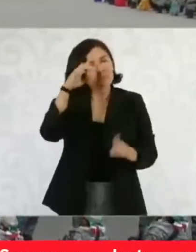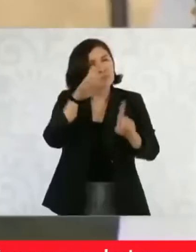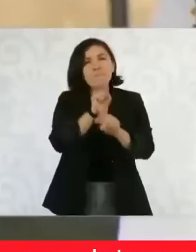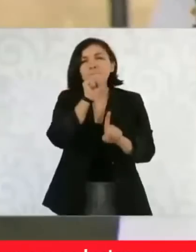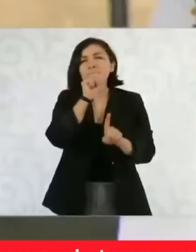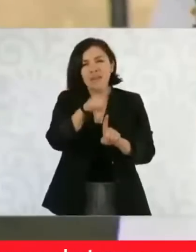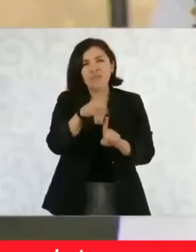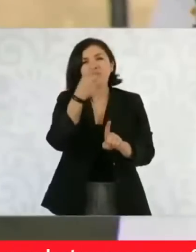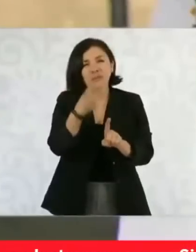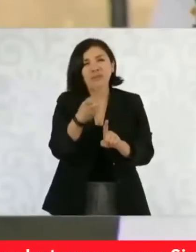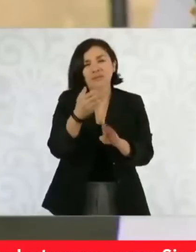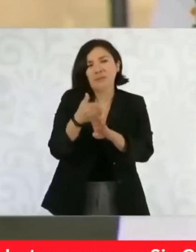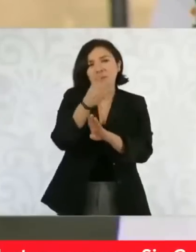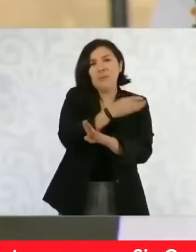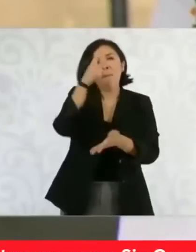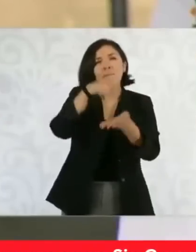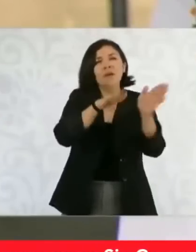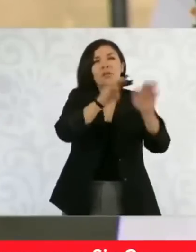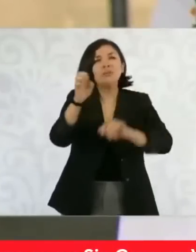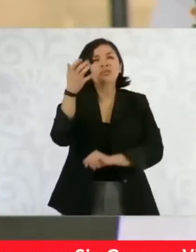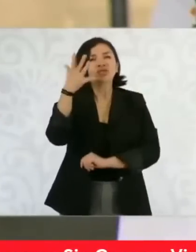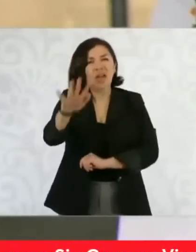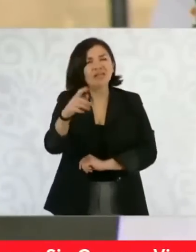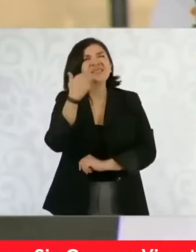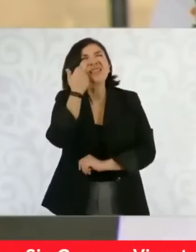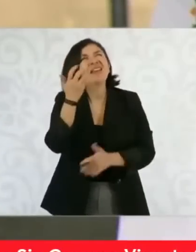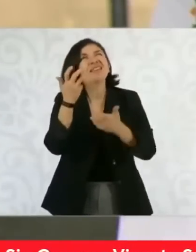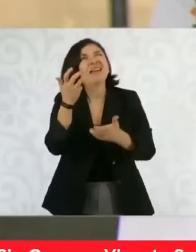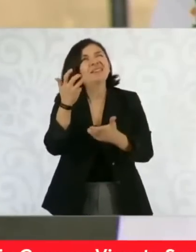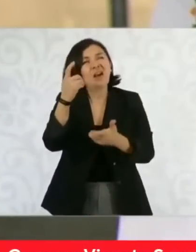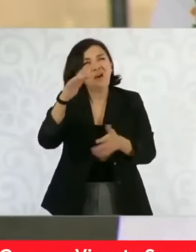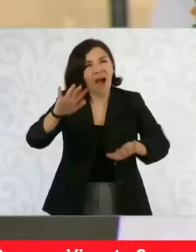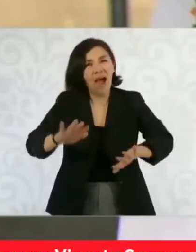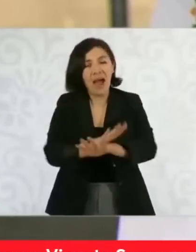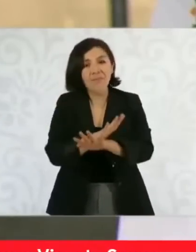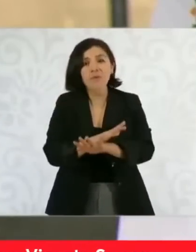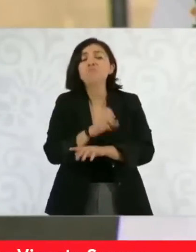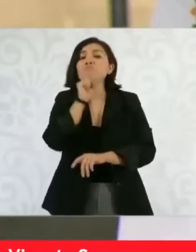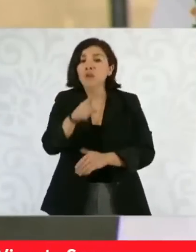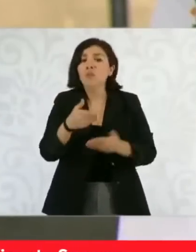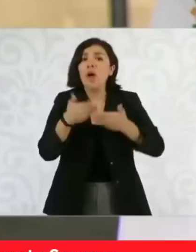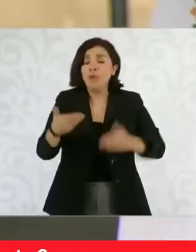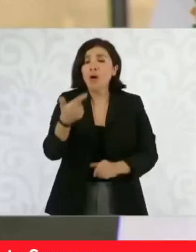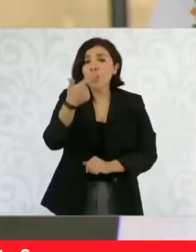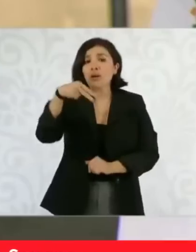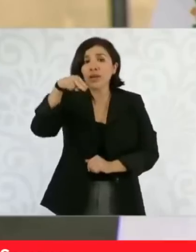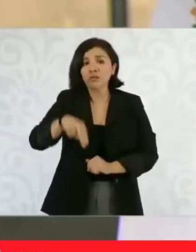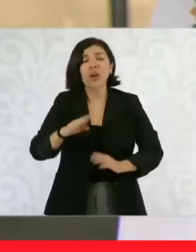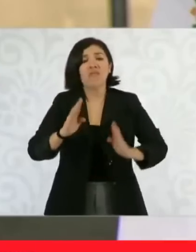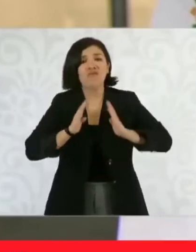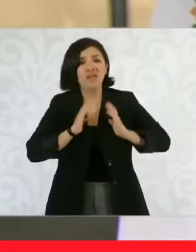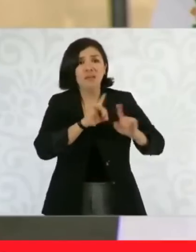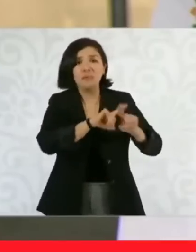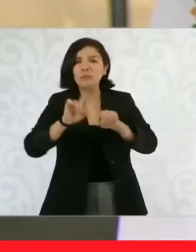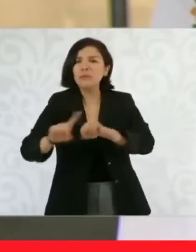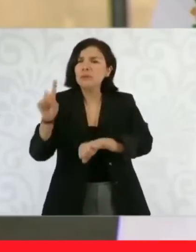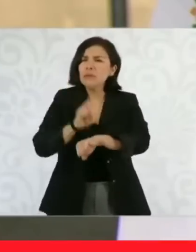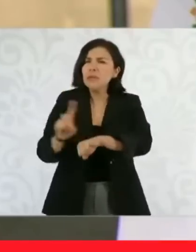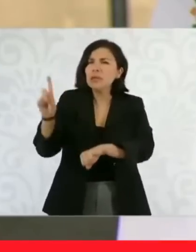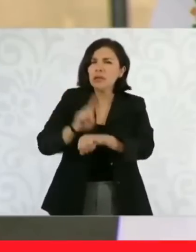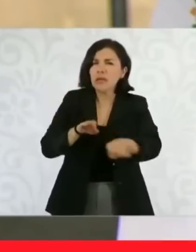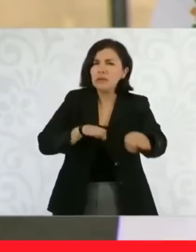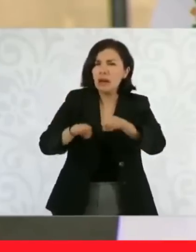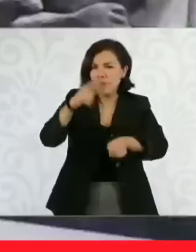movimiento social de 1910, las Fuerzas Armadas y Guardia Nacional todos los días trabajan